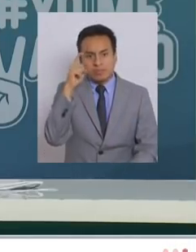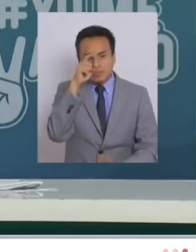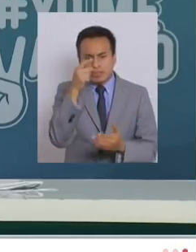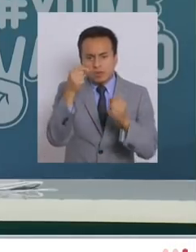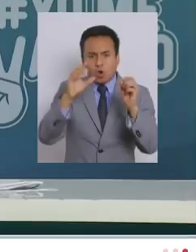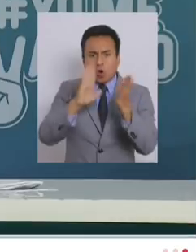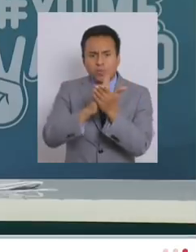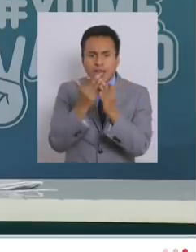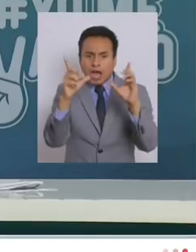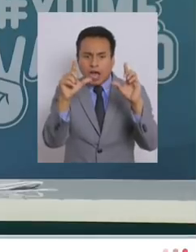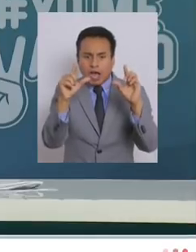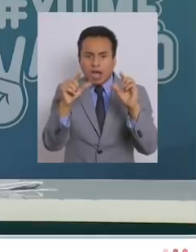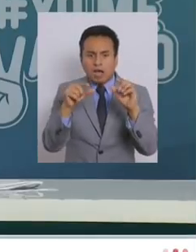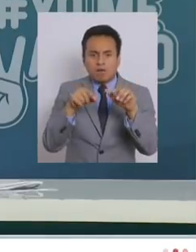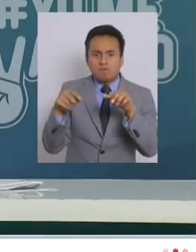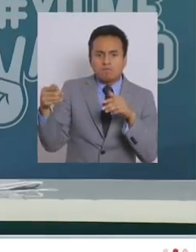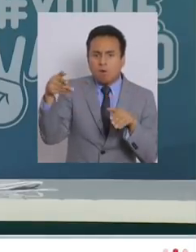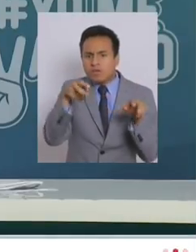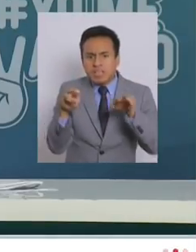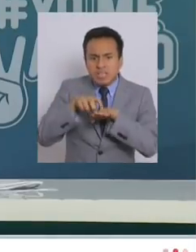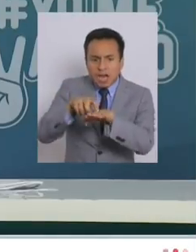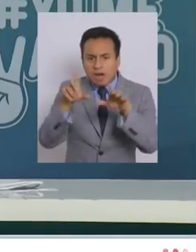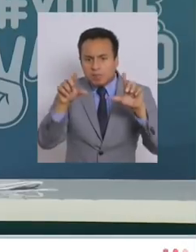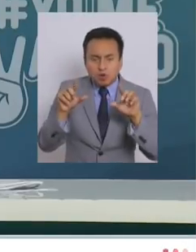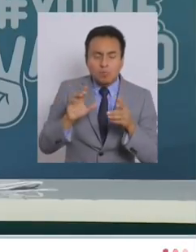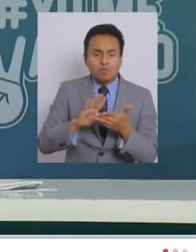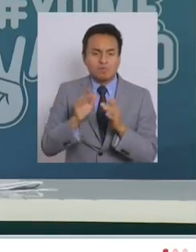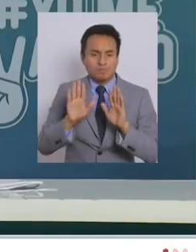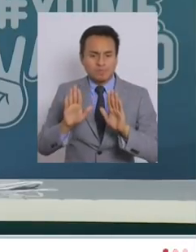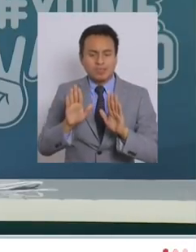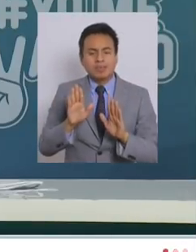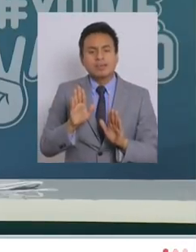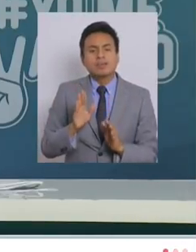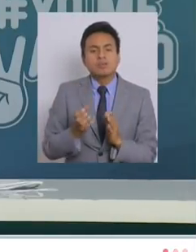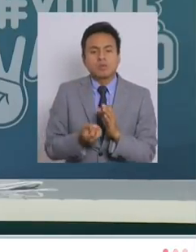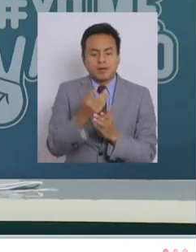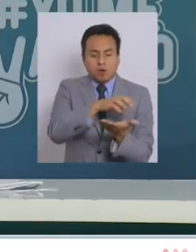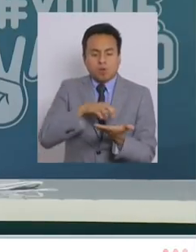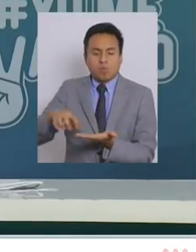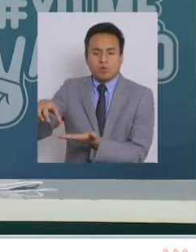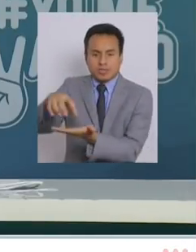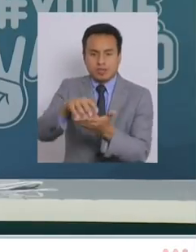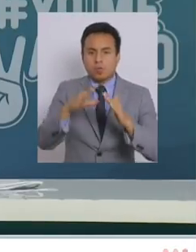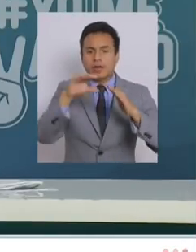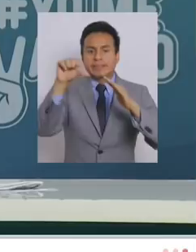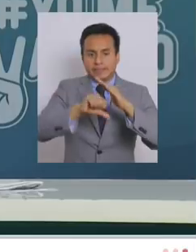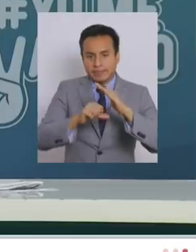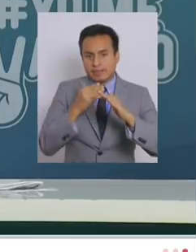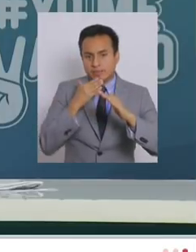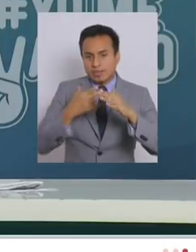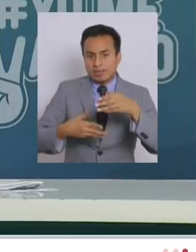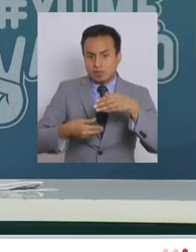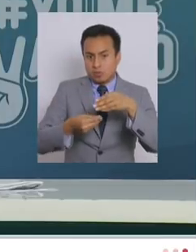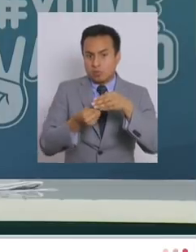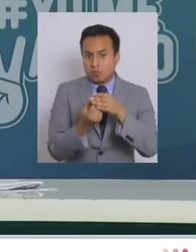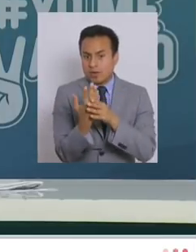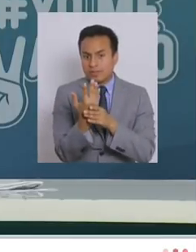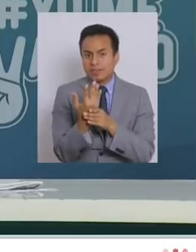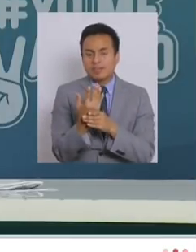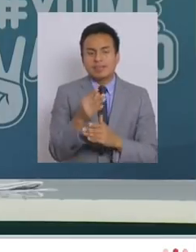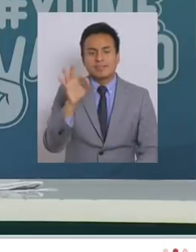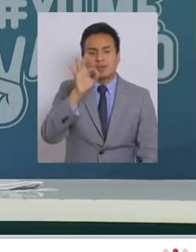la disminución de la movilidad y como agregamos una nueva cantidad de comunas en cuarentena que comienzan el sábado las 5 de la mañana